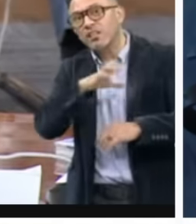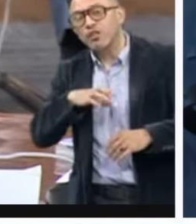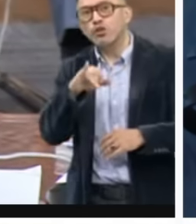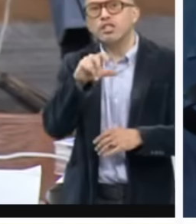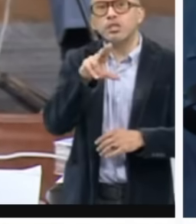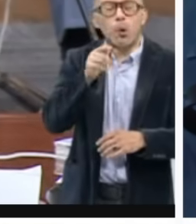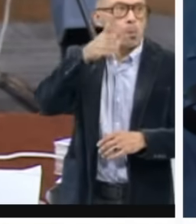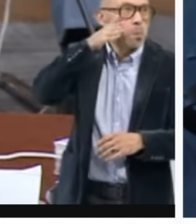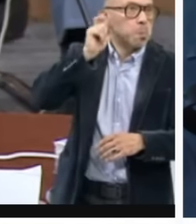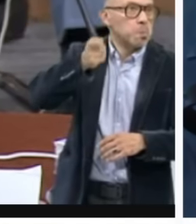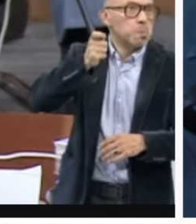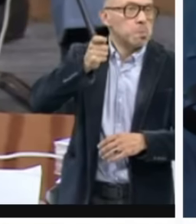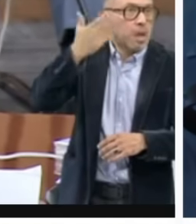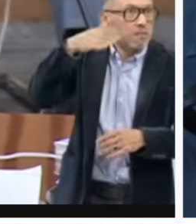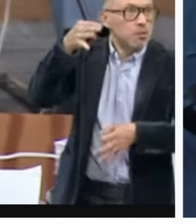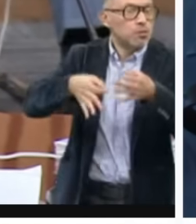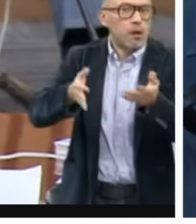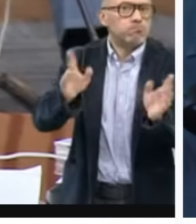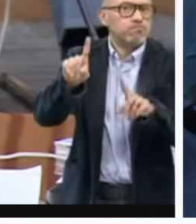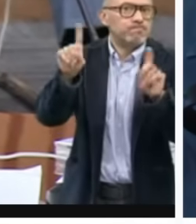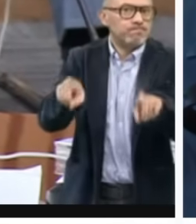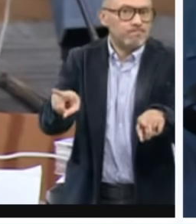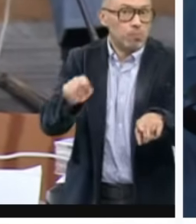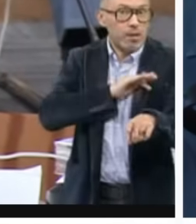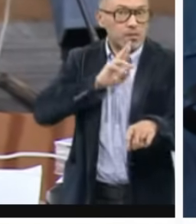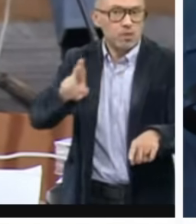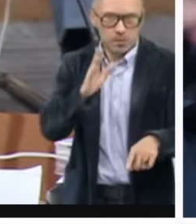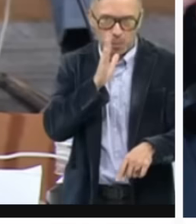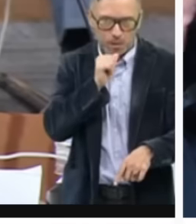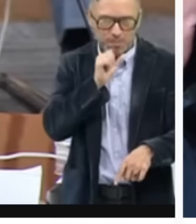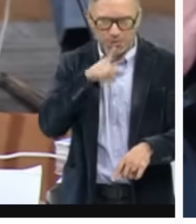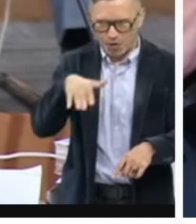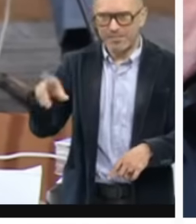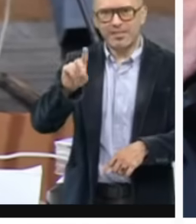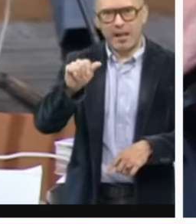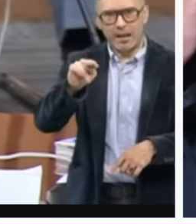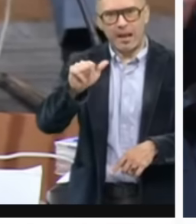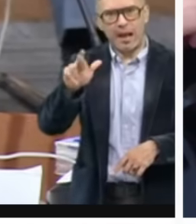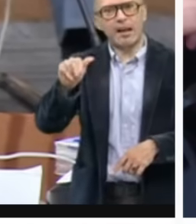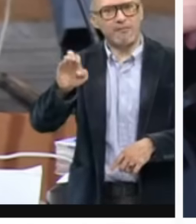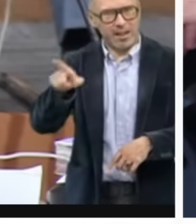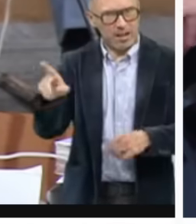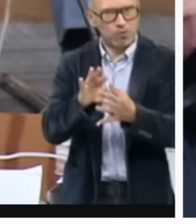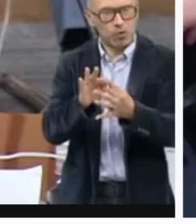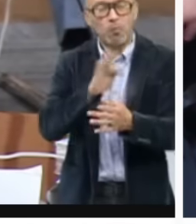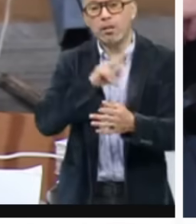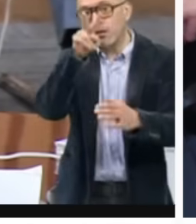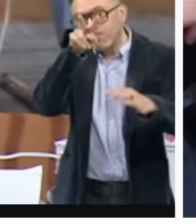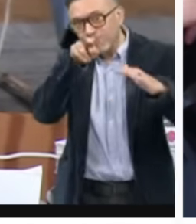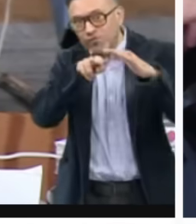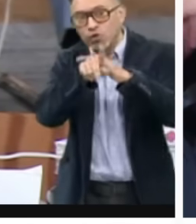aquí coincido con la consejera Dania Rabel, en el sentido de que no nos podemos ir más allá, no podemos nosotros